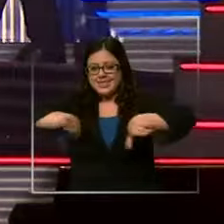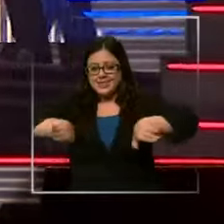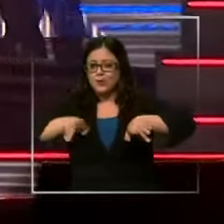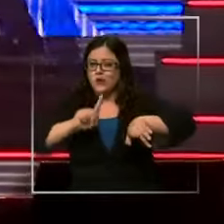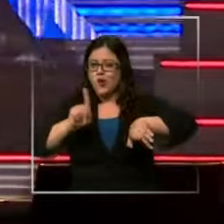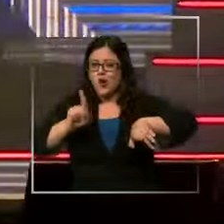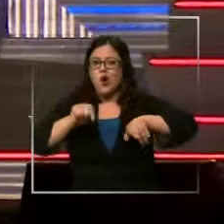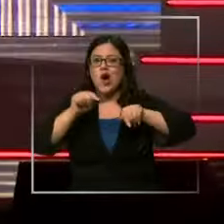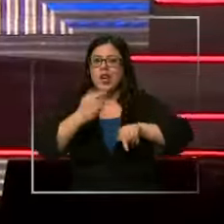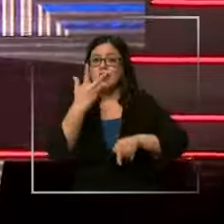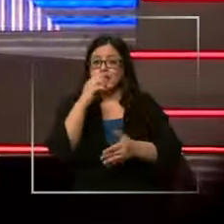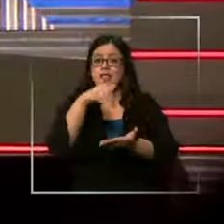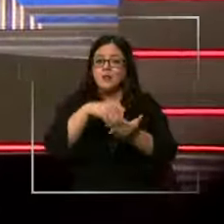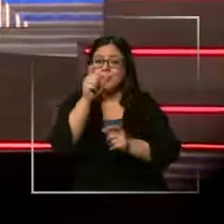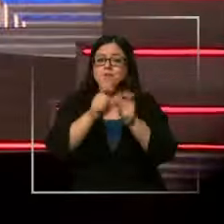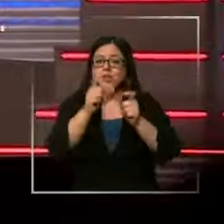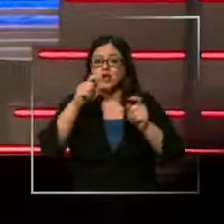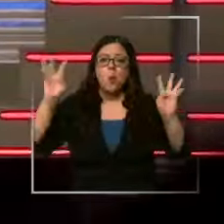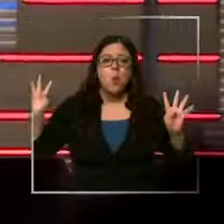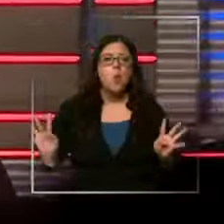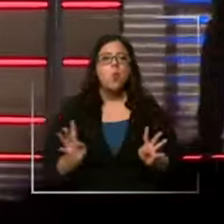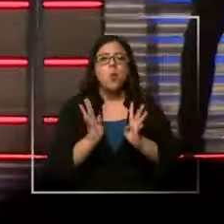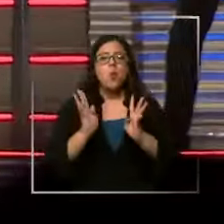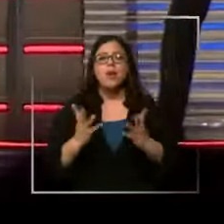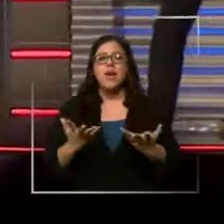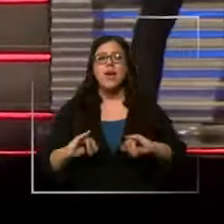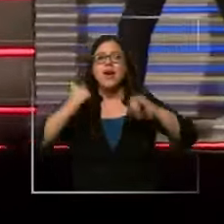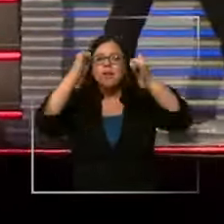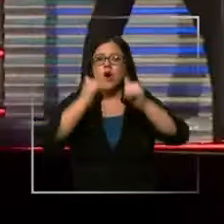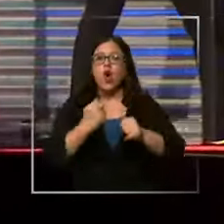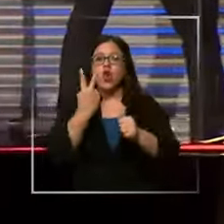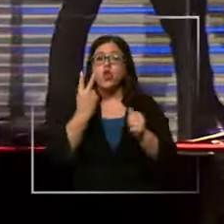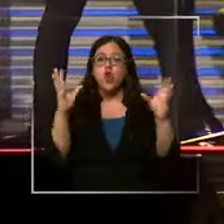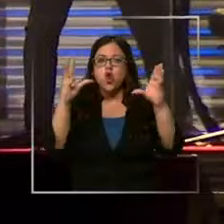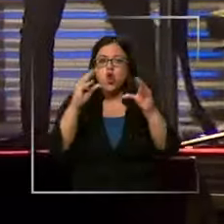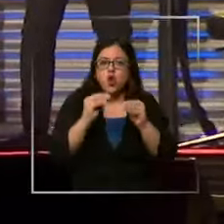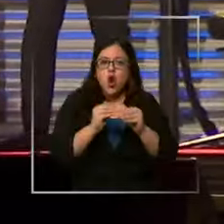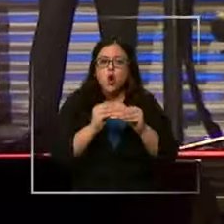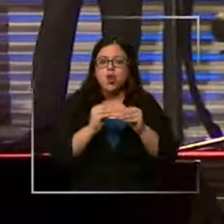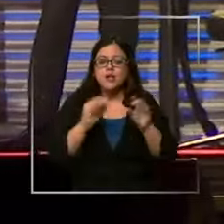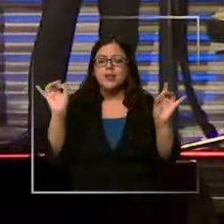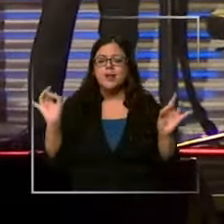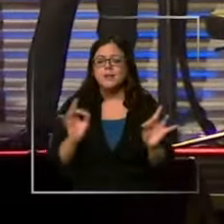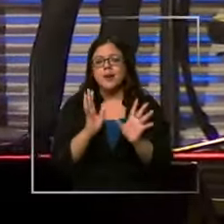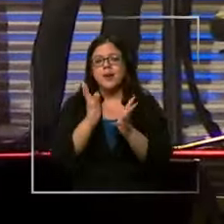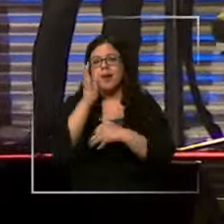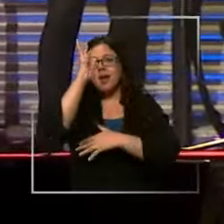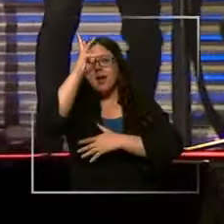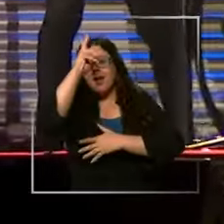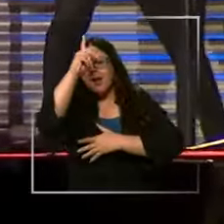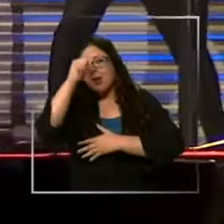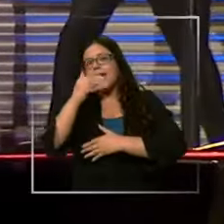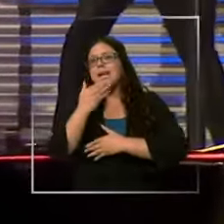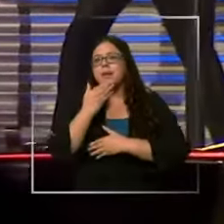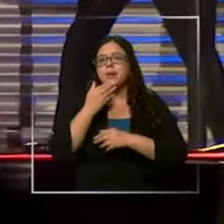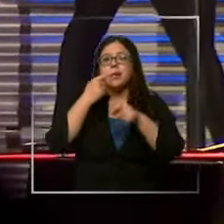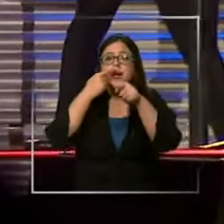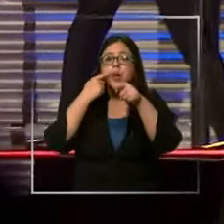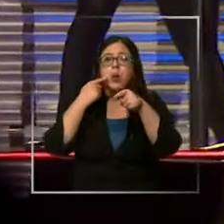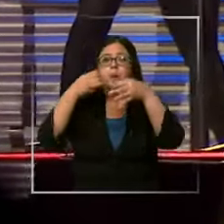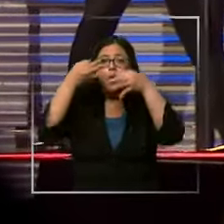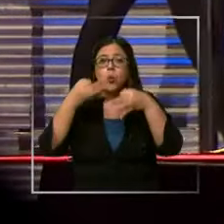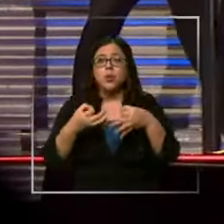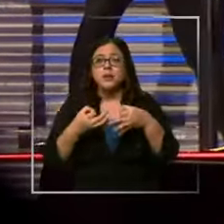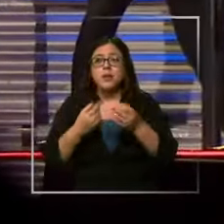fue como 90.000 personas disfrutaron de 2 noches de magia y romance. Encanto que también sedujo al mexicano, ya que salió luego